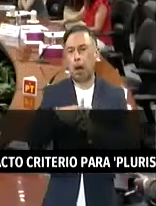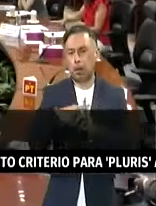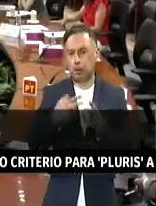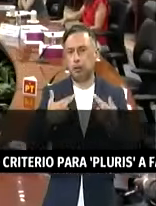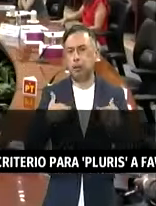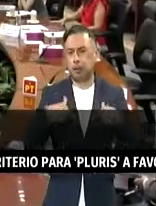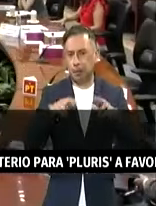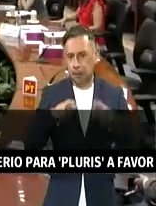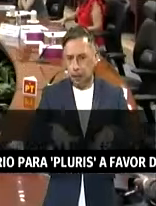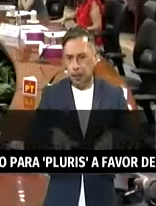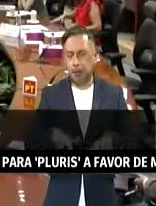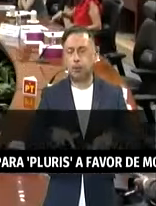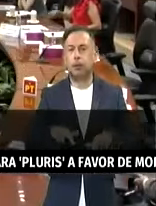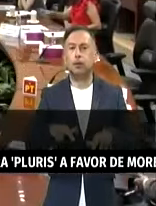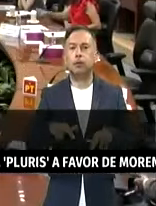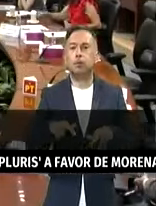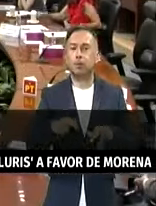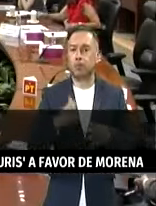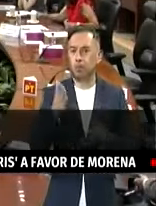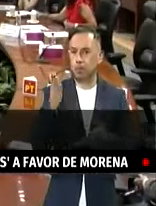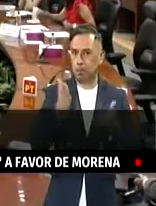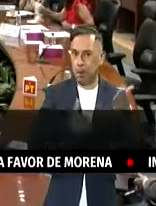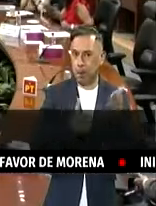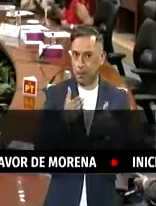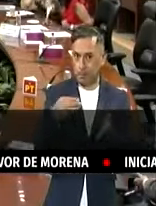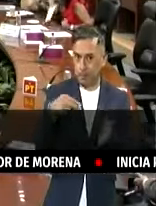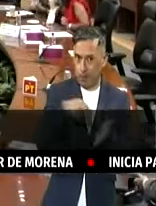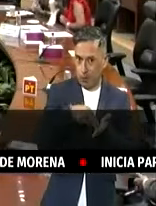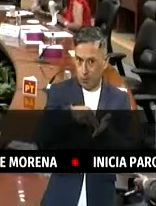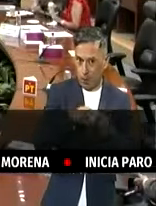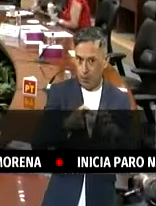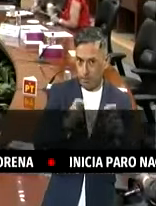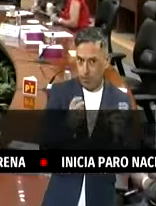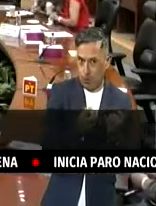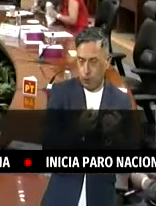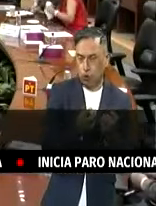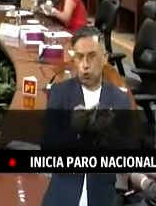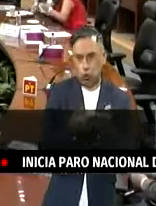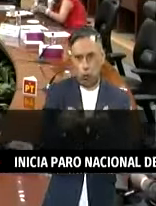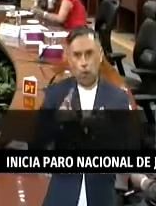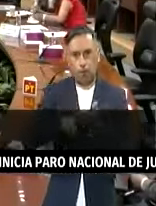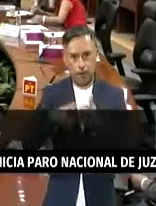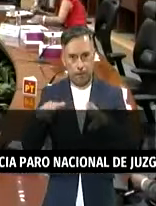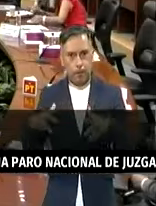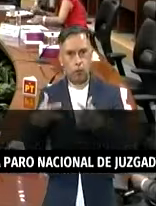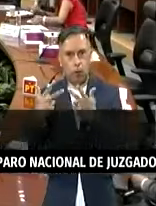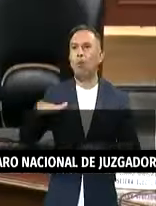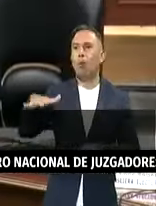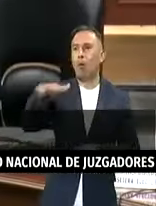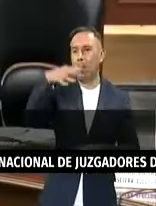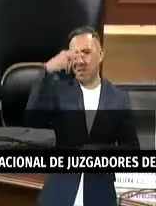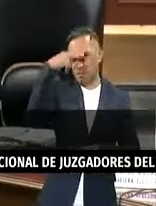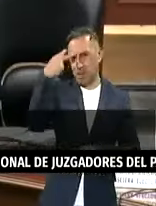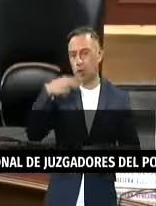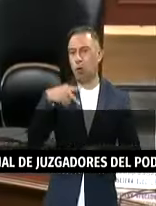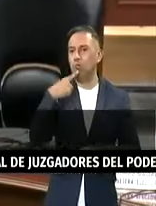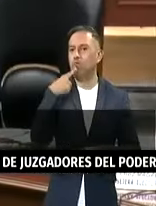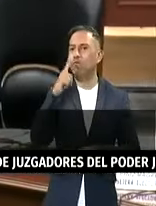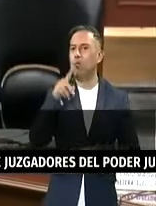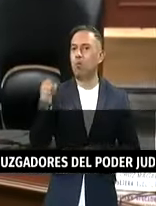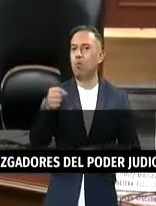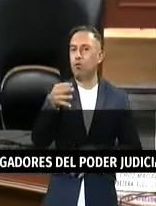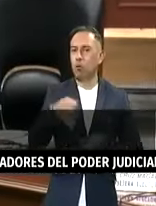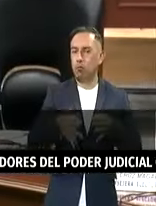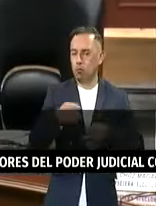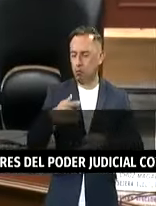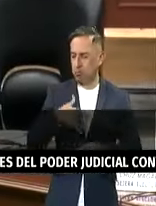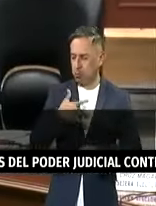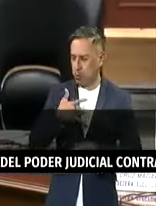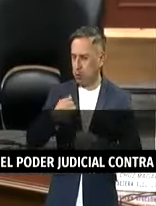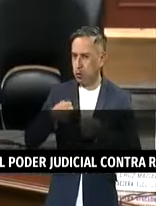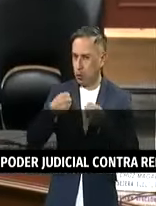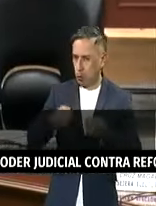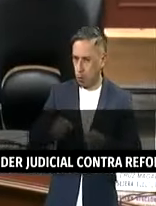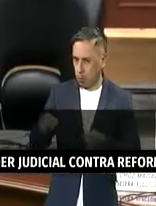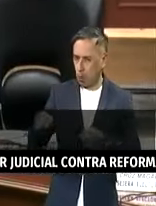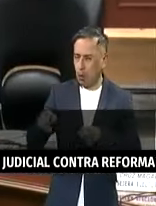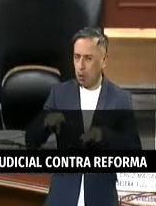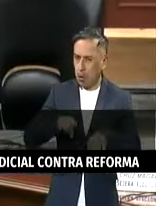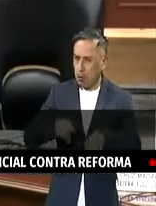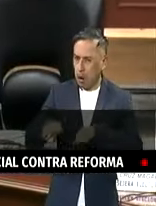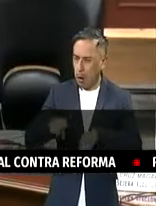Bueno, a ver, el día de hoy el proyecto que nos presenta ayer la Dirección Ejecutiva de Partidos